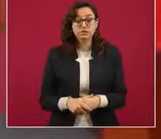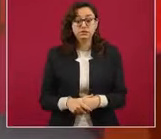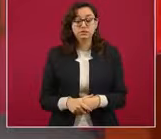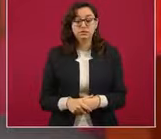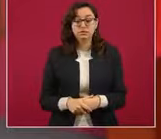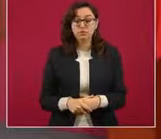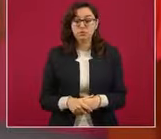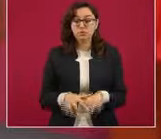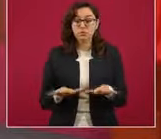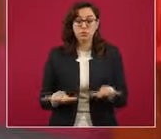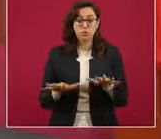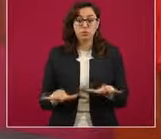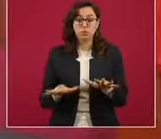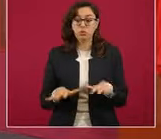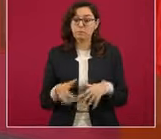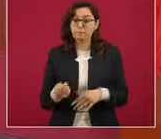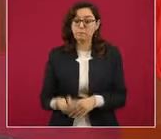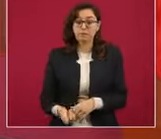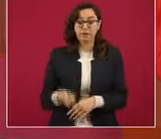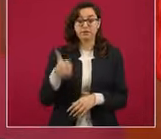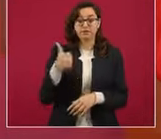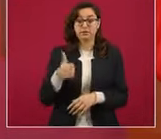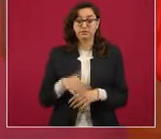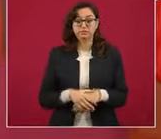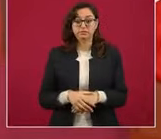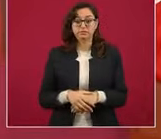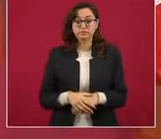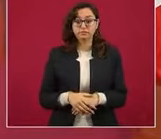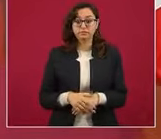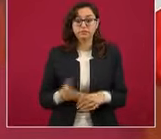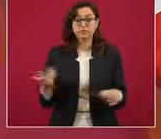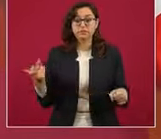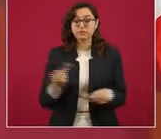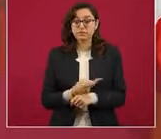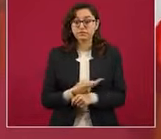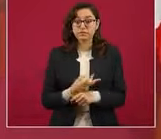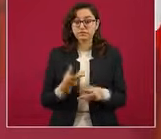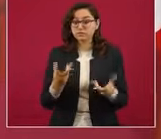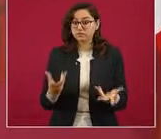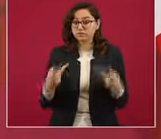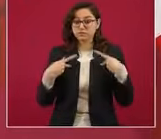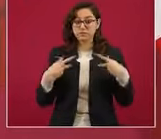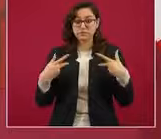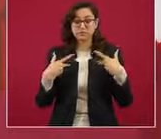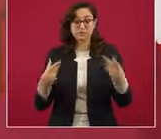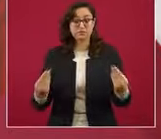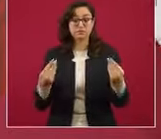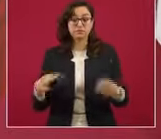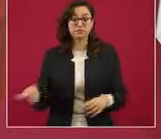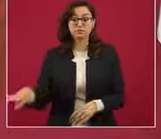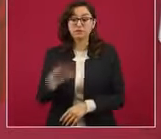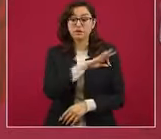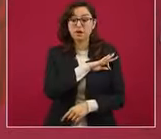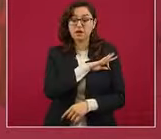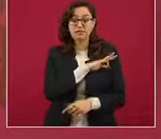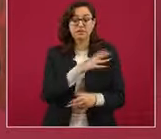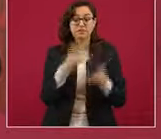excepcional, nunca visto, que a pesar del fervor, de la devoción a la Virgen, la gente